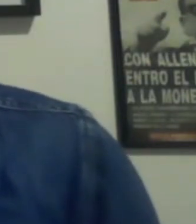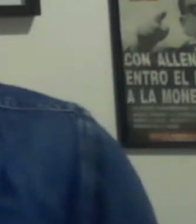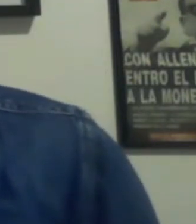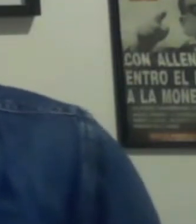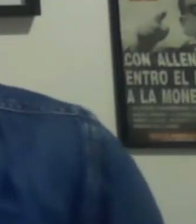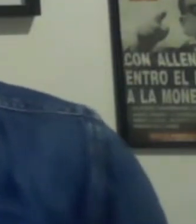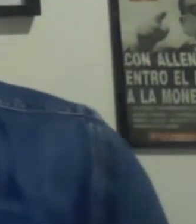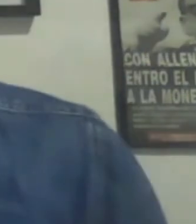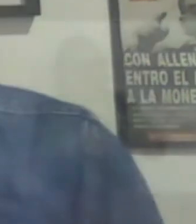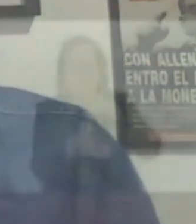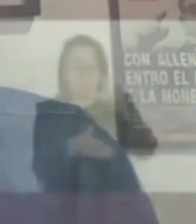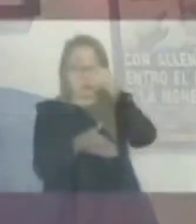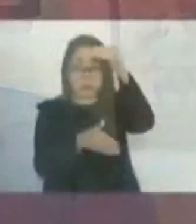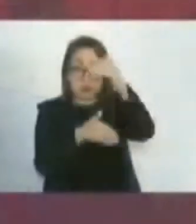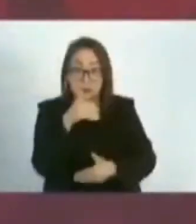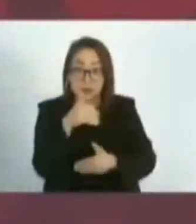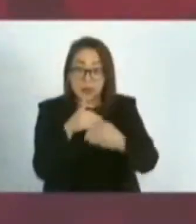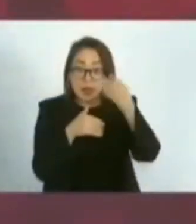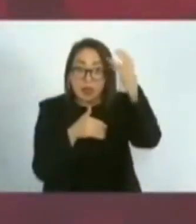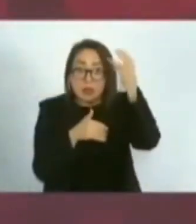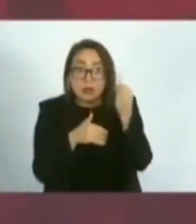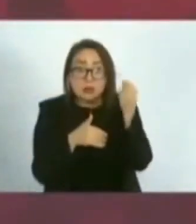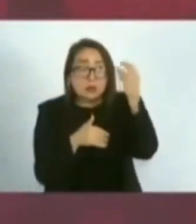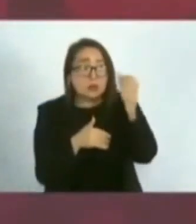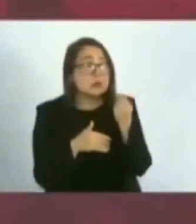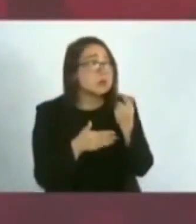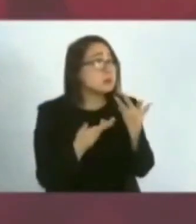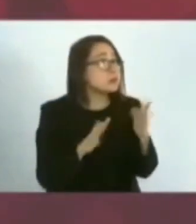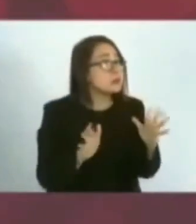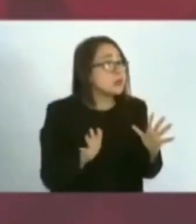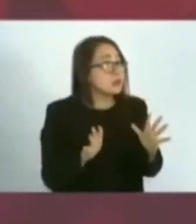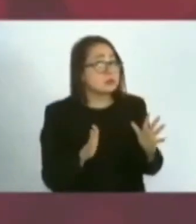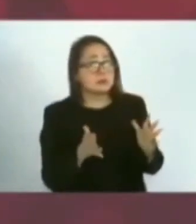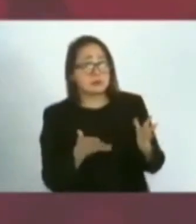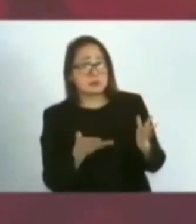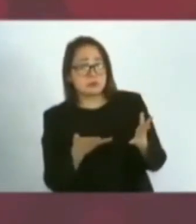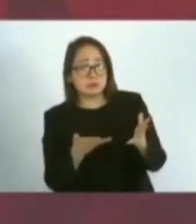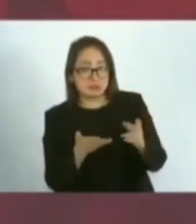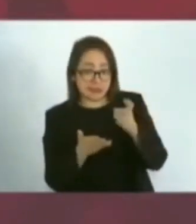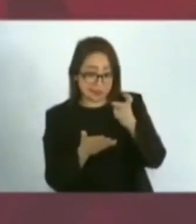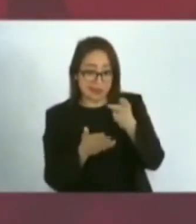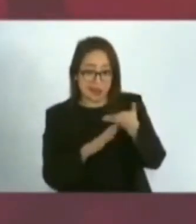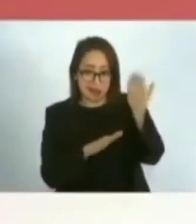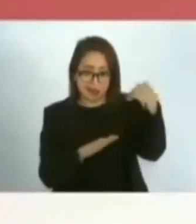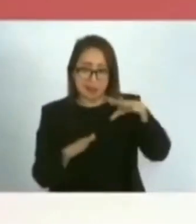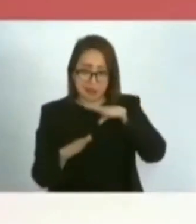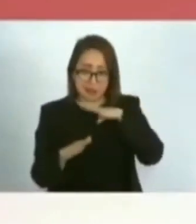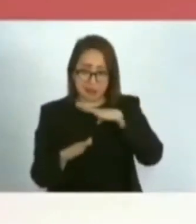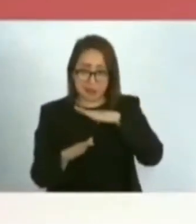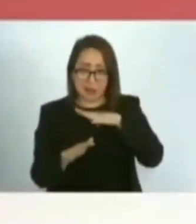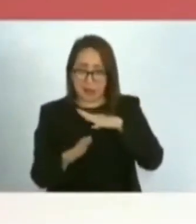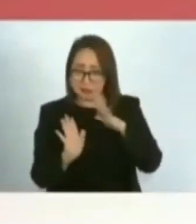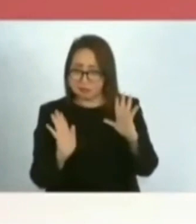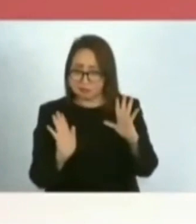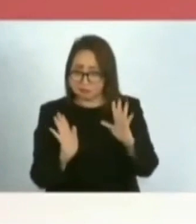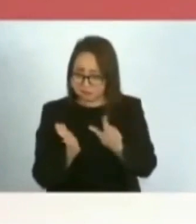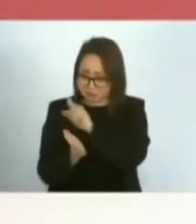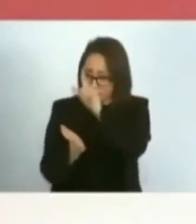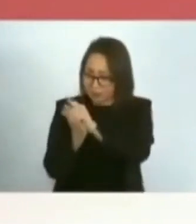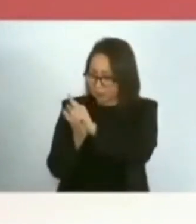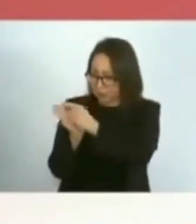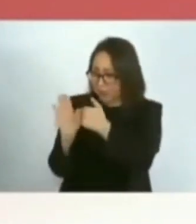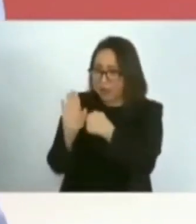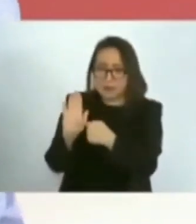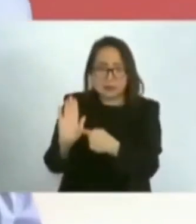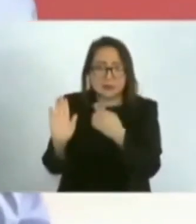es completamente inhumano, injusto, que un trabajador después de 30 años de estar laborando ni